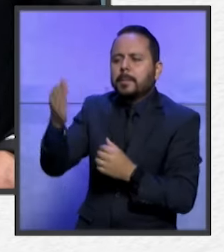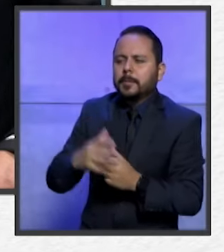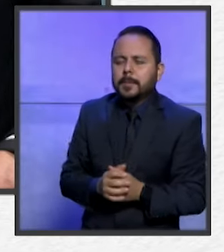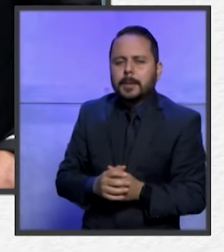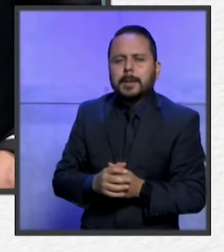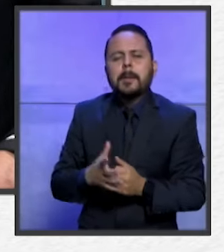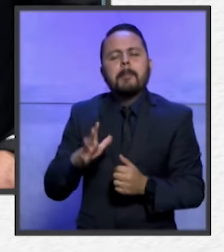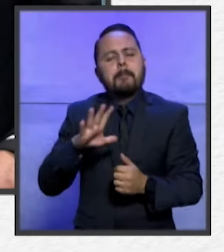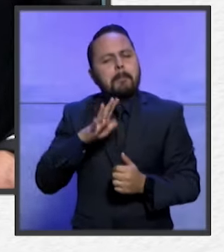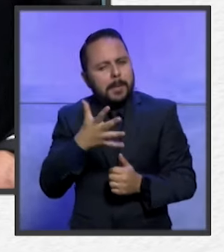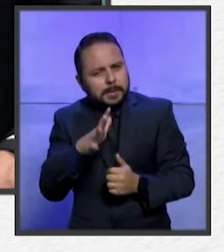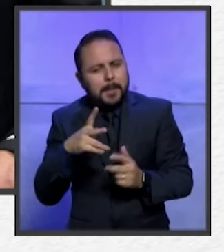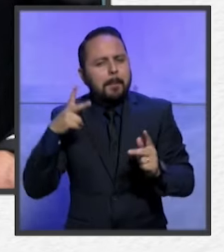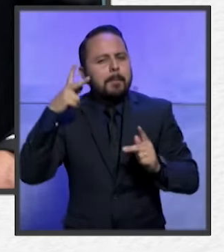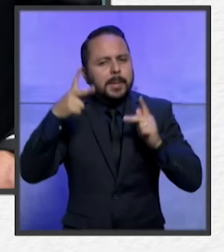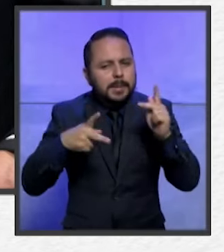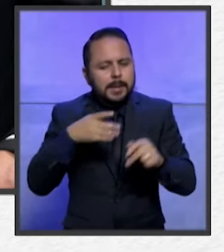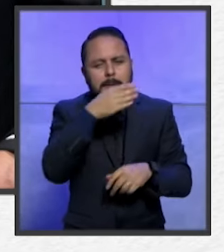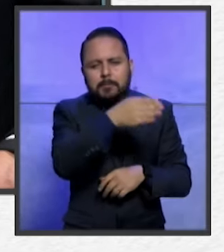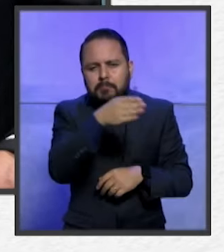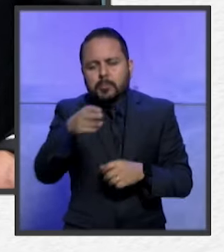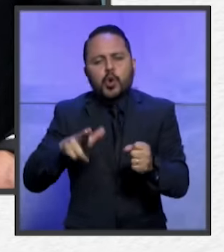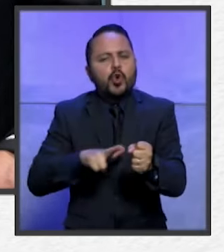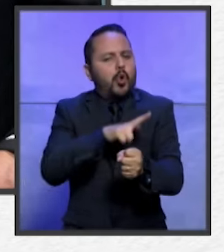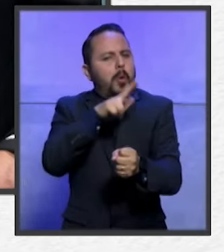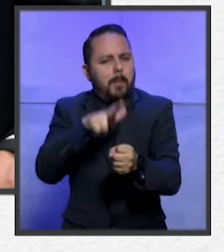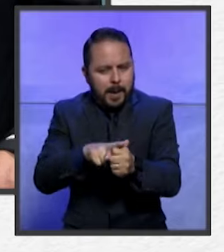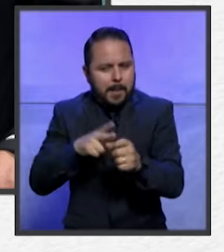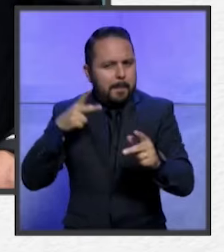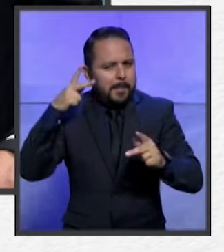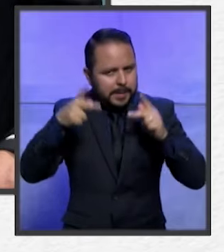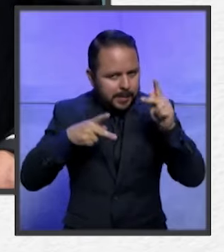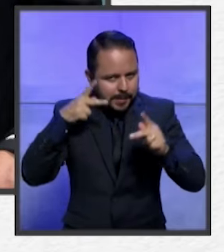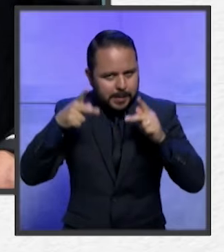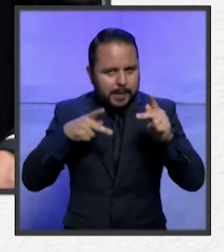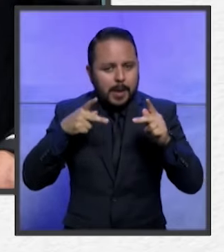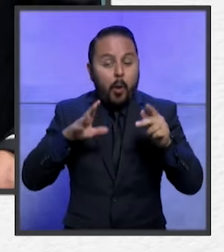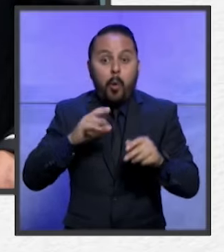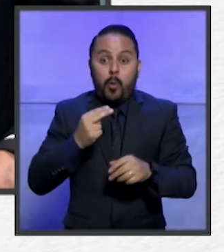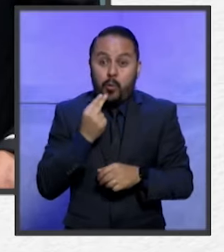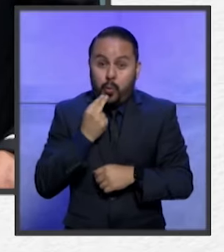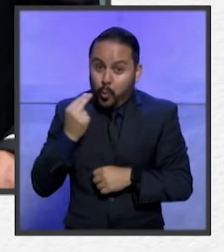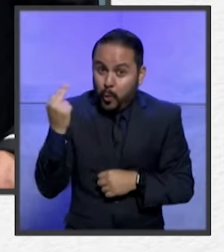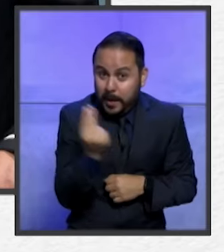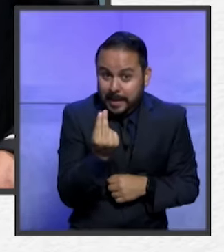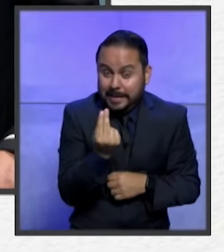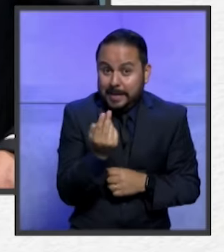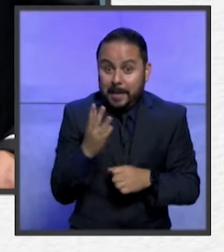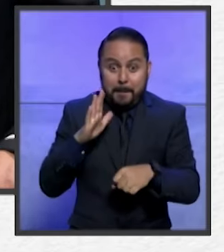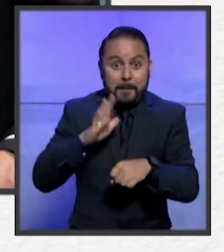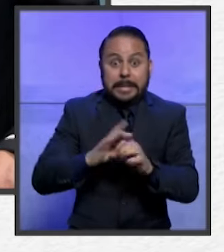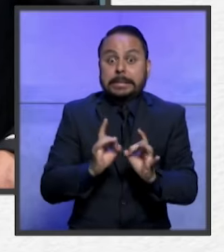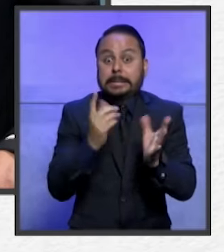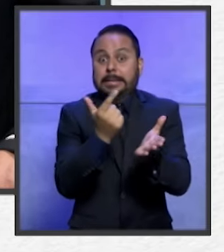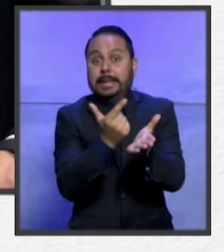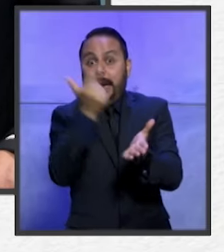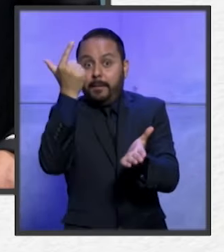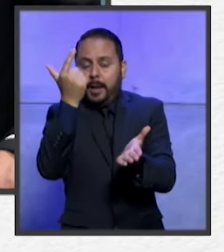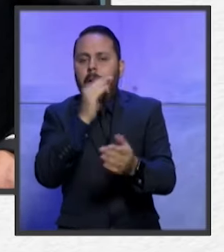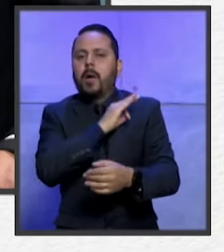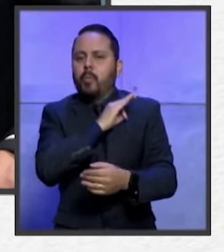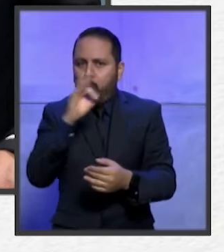haber una visita ordinaria y en Casos urgentes o cuando se trata de situaciones